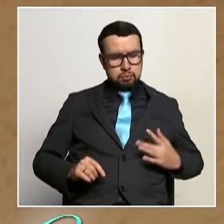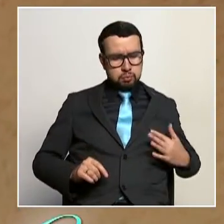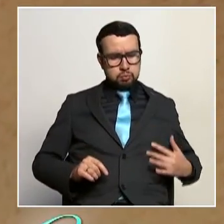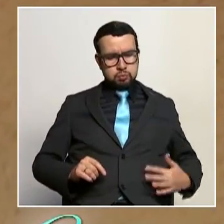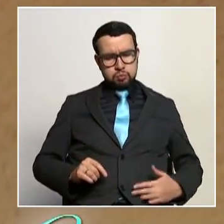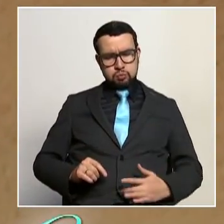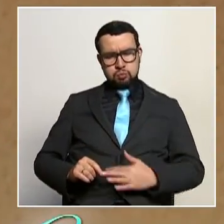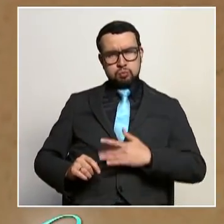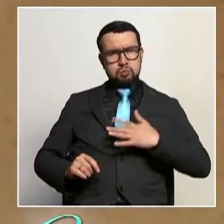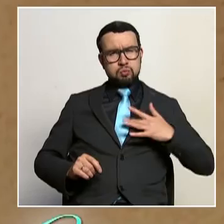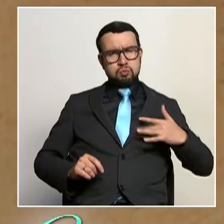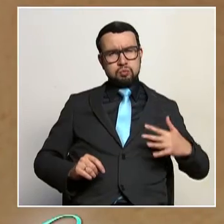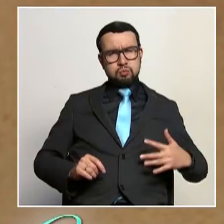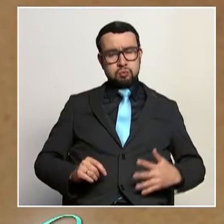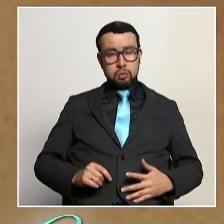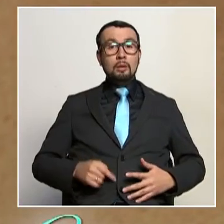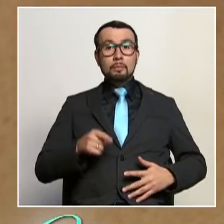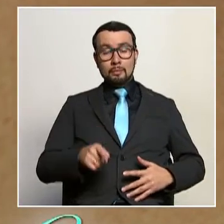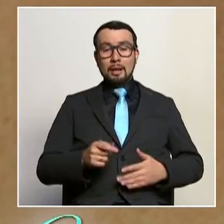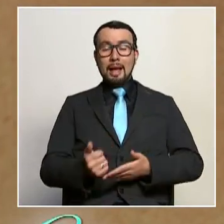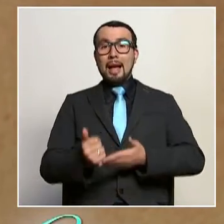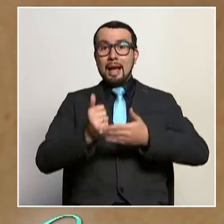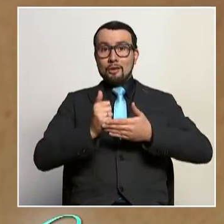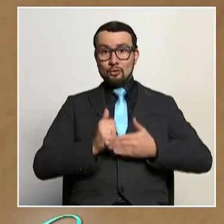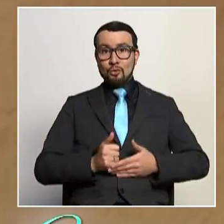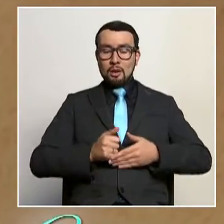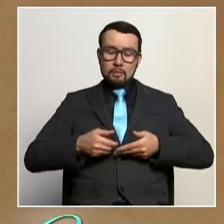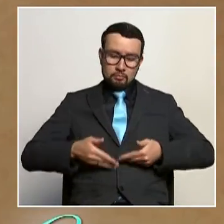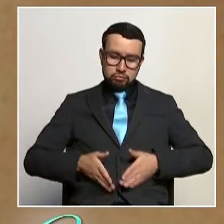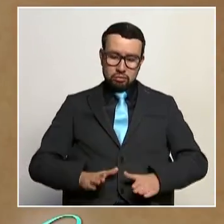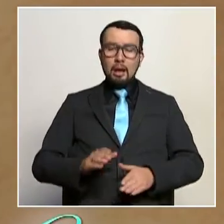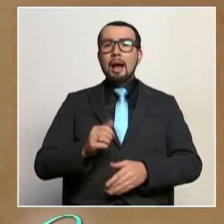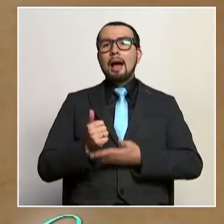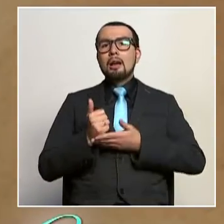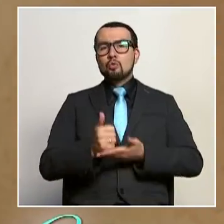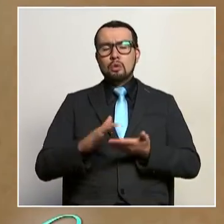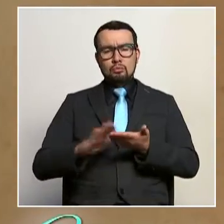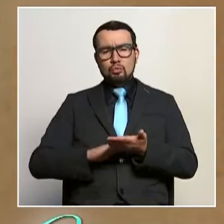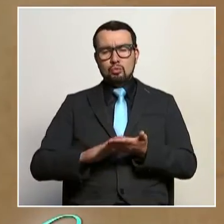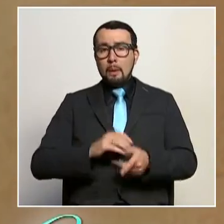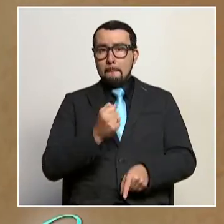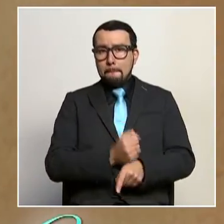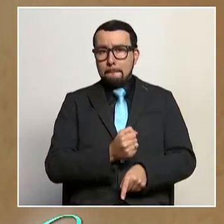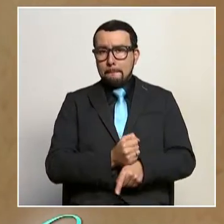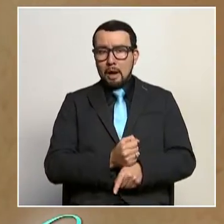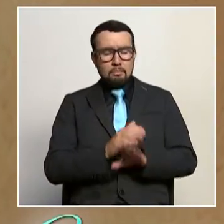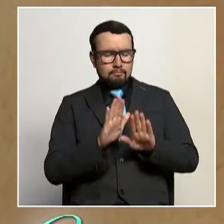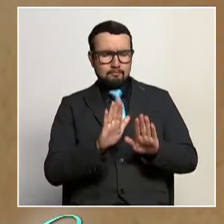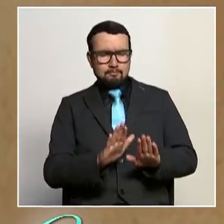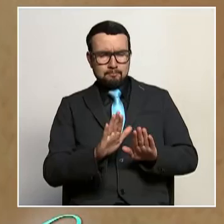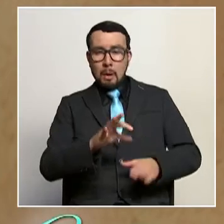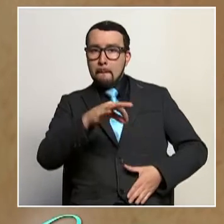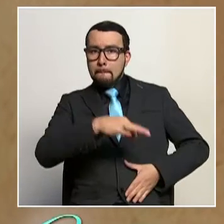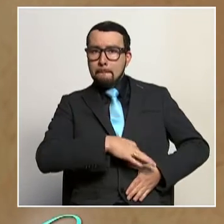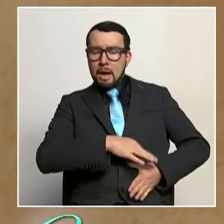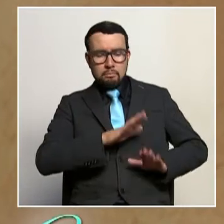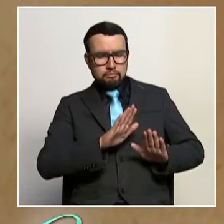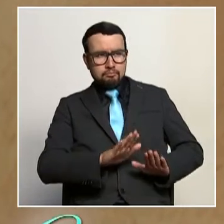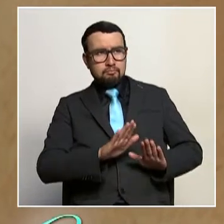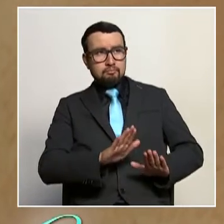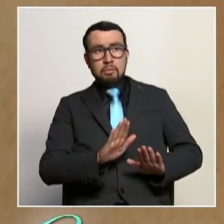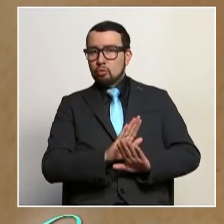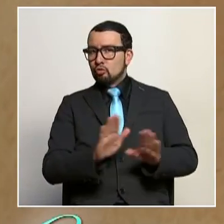afectar en su sistema genitourinario y aliviar la próstata. Y lo dejamos quieto, no hay que hacer más desde la visión